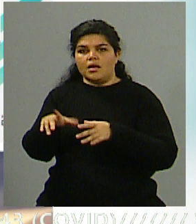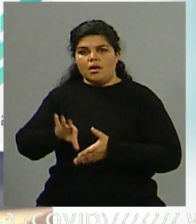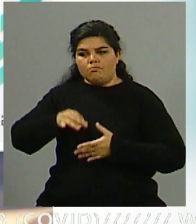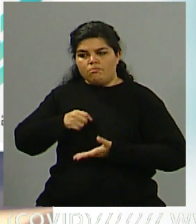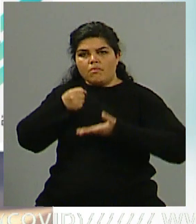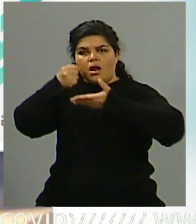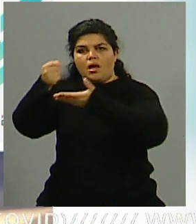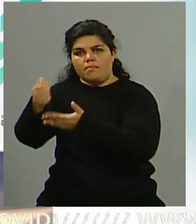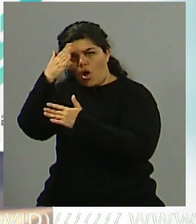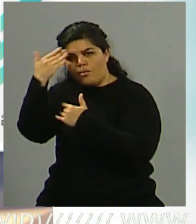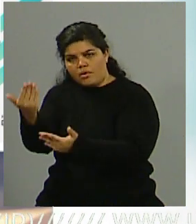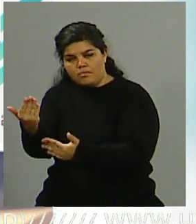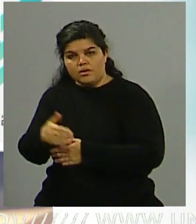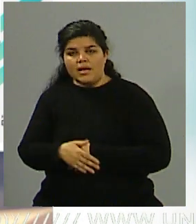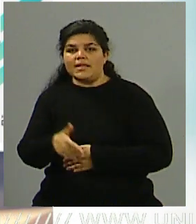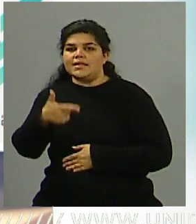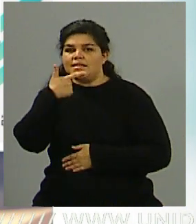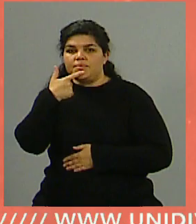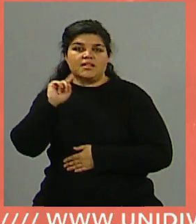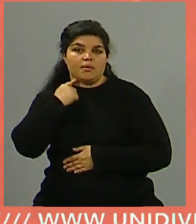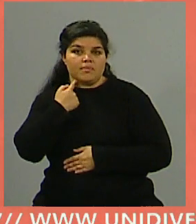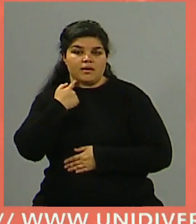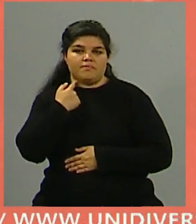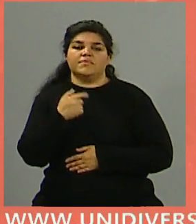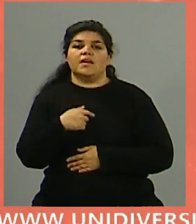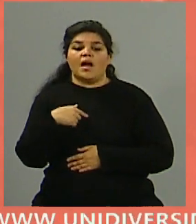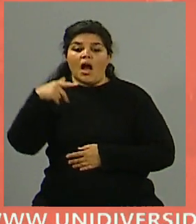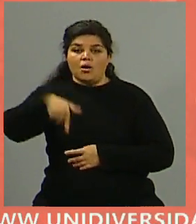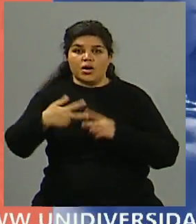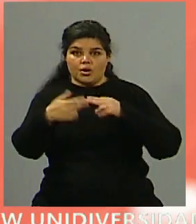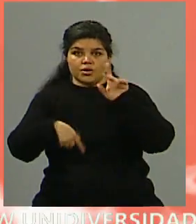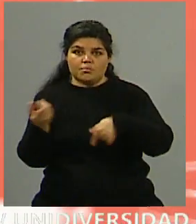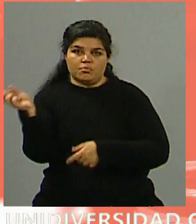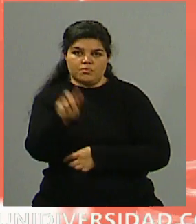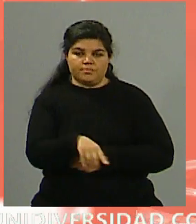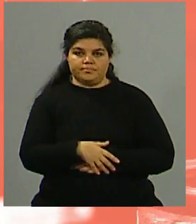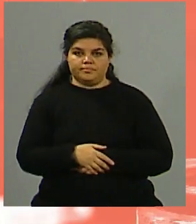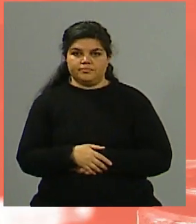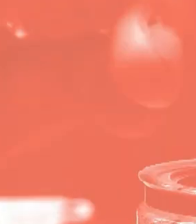13 de septiembre. Vamos a hacer un corte chiquito y enseguida seguimos con más apuntes.